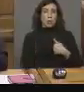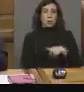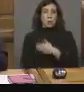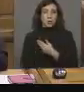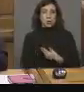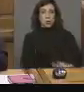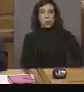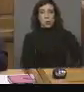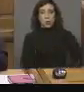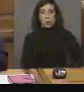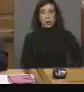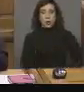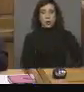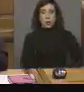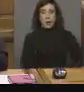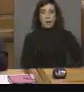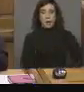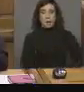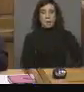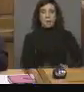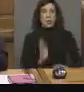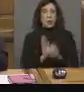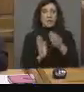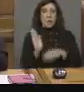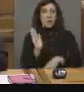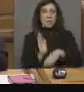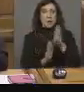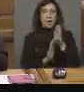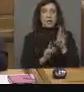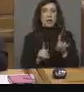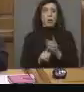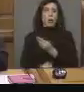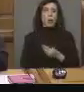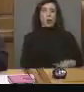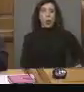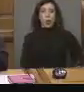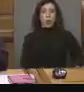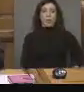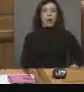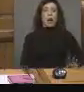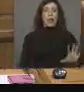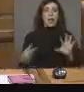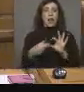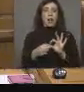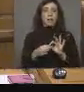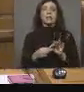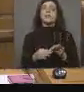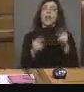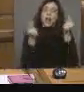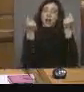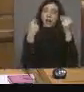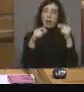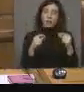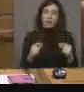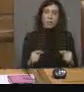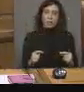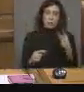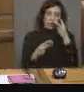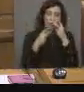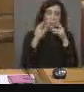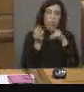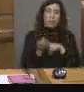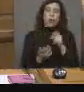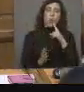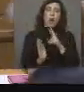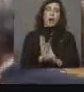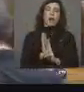de la nueva mayoría como en el gobierno de la Alianza. Revisemos y miremos realmente